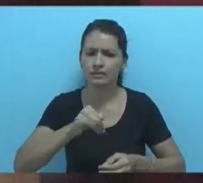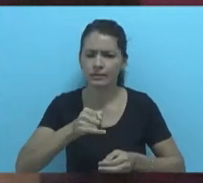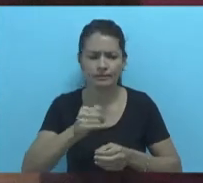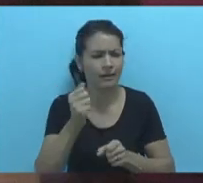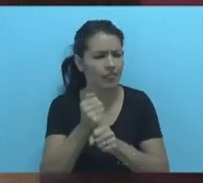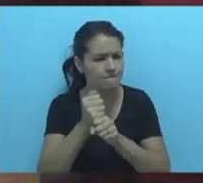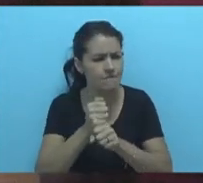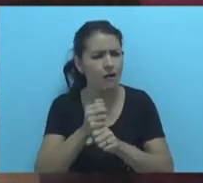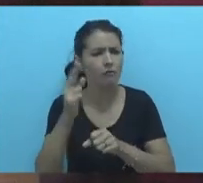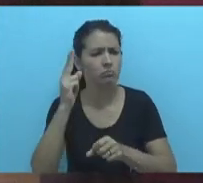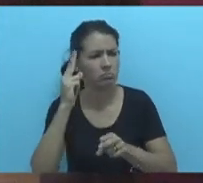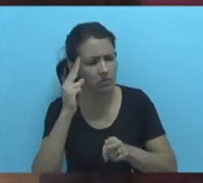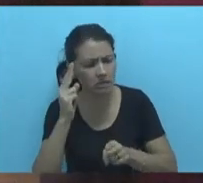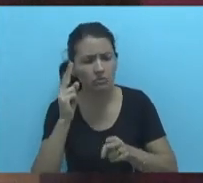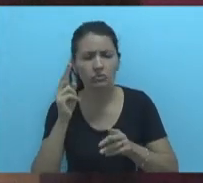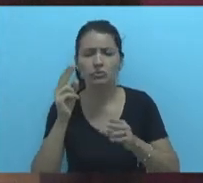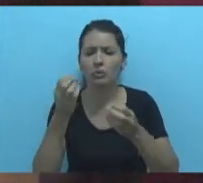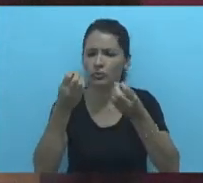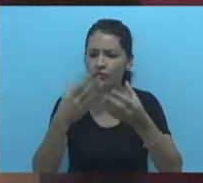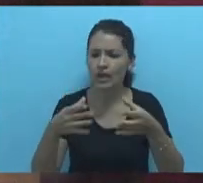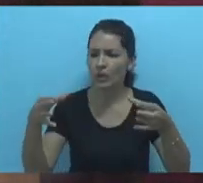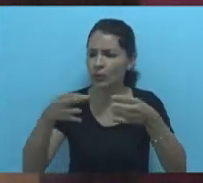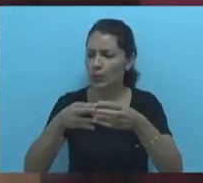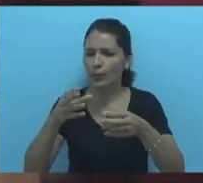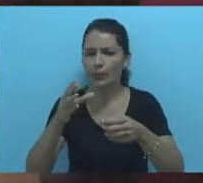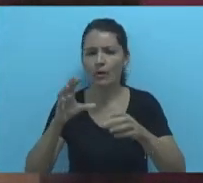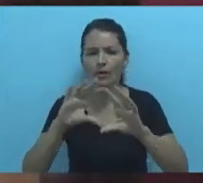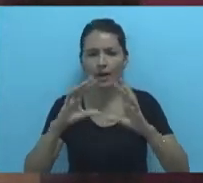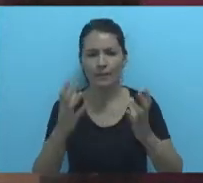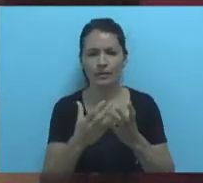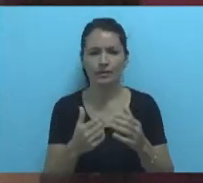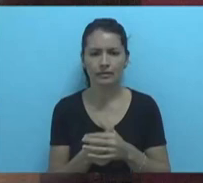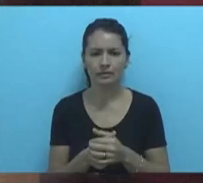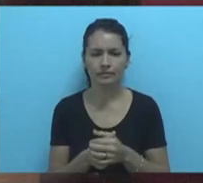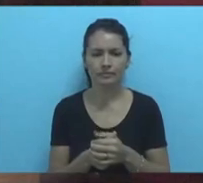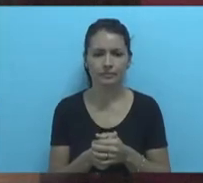seriamente y profundamente en la Comisión de Ambiente que dirige la